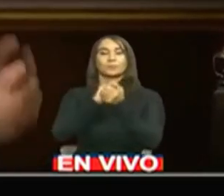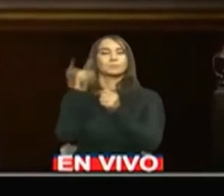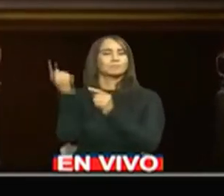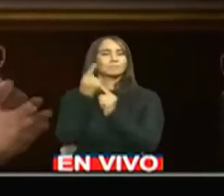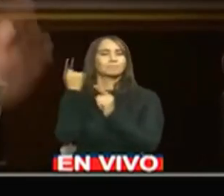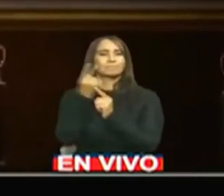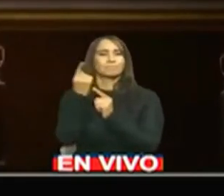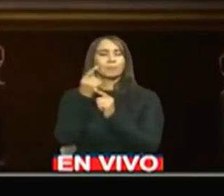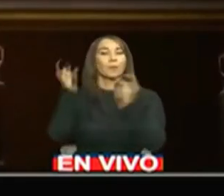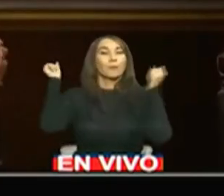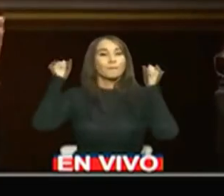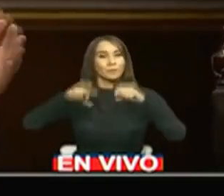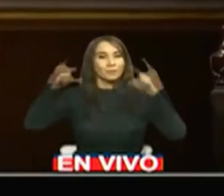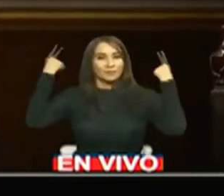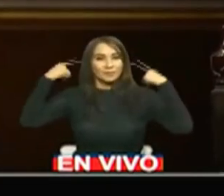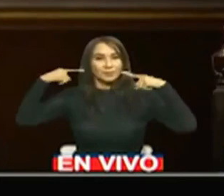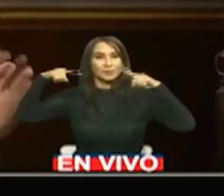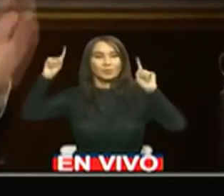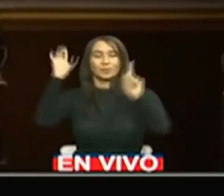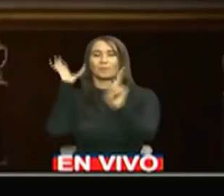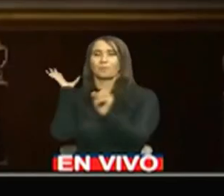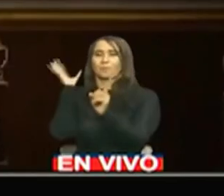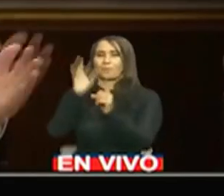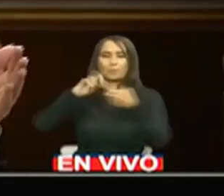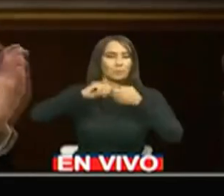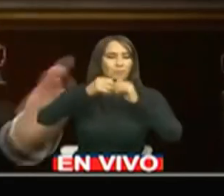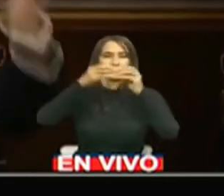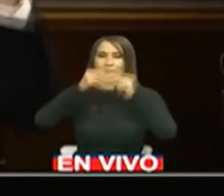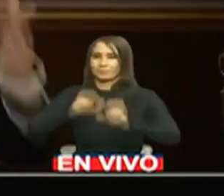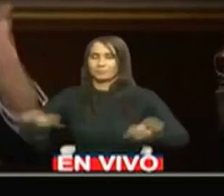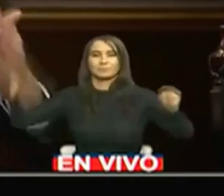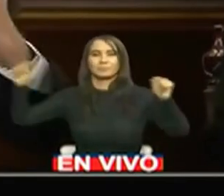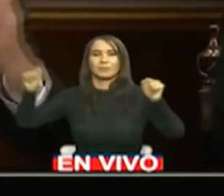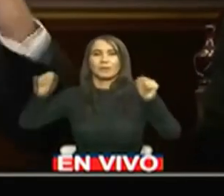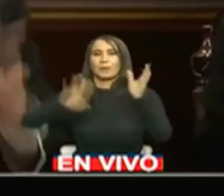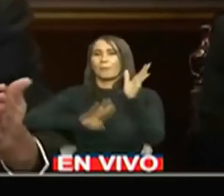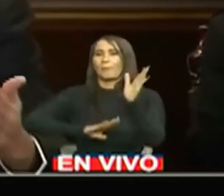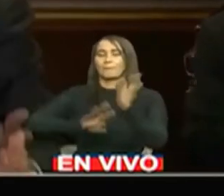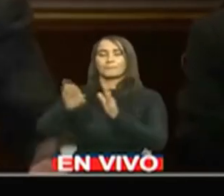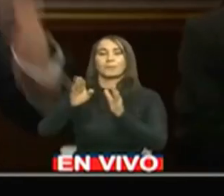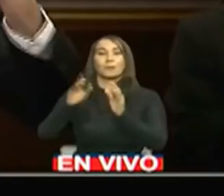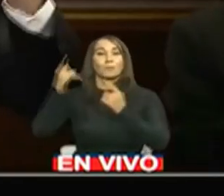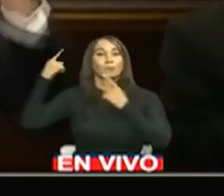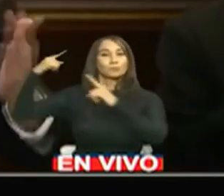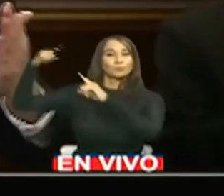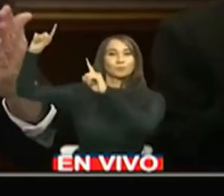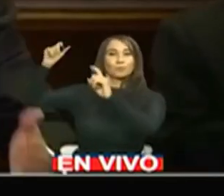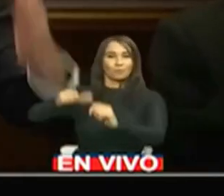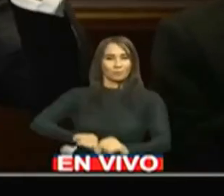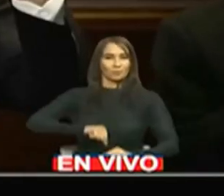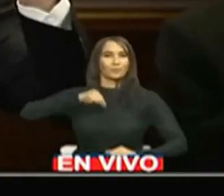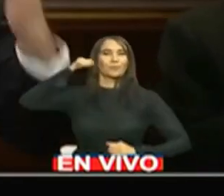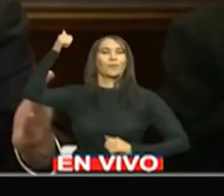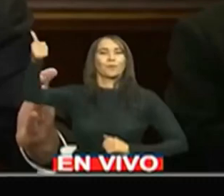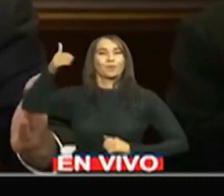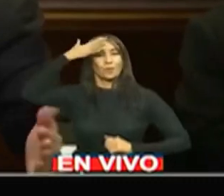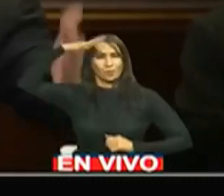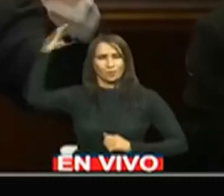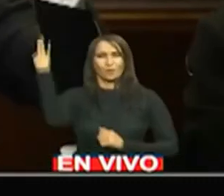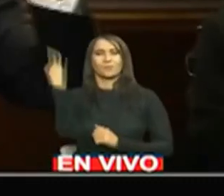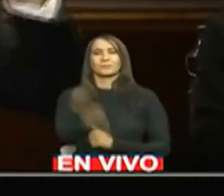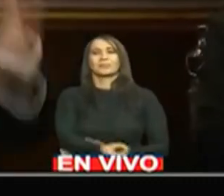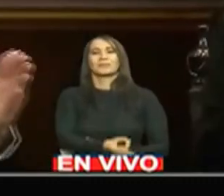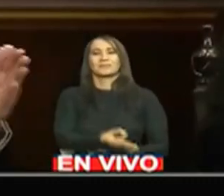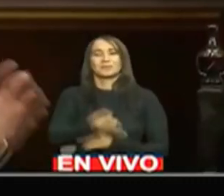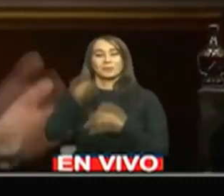siempre, vamos a vencer cualquier adversidad. Saldremos triunfantes, con orgullo, con determinación,